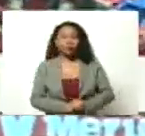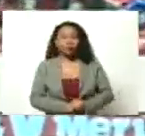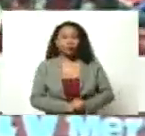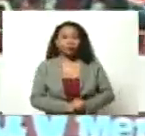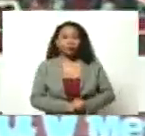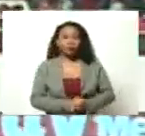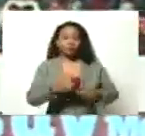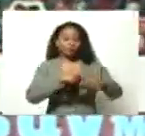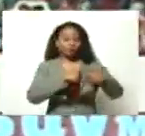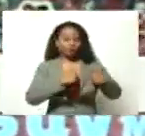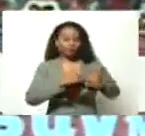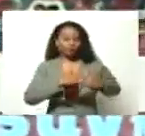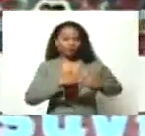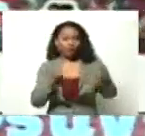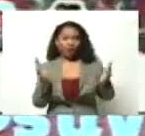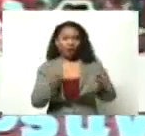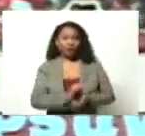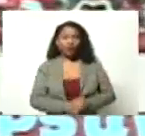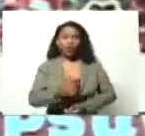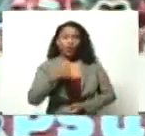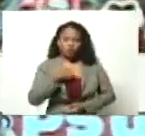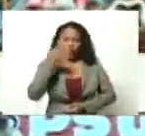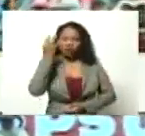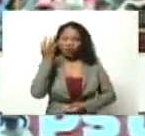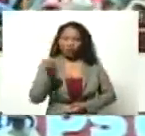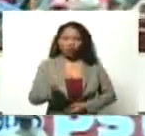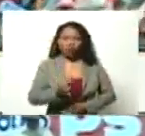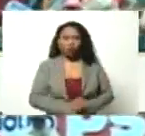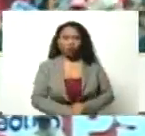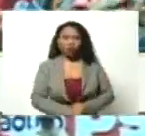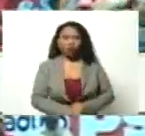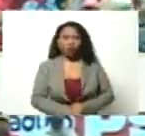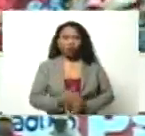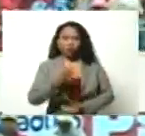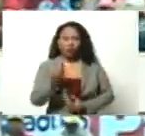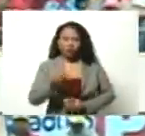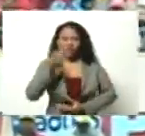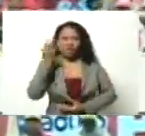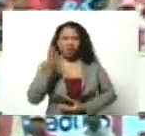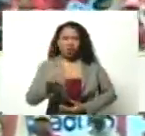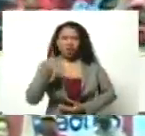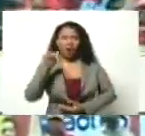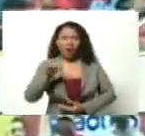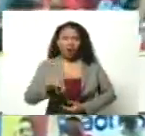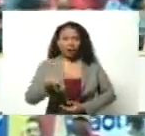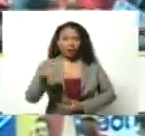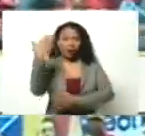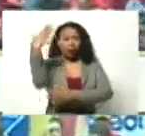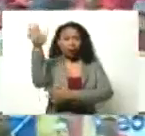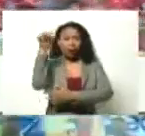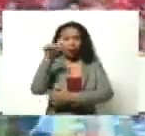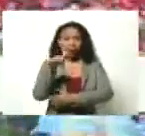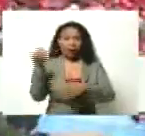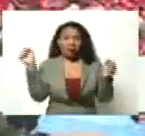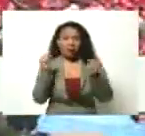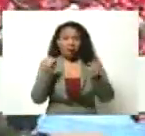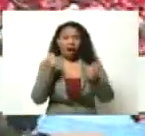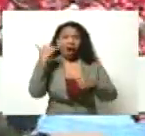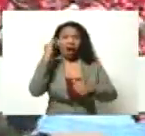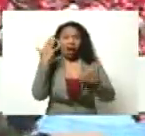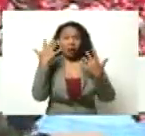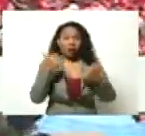con el corazón y estoy seguro más que seguro que este estandarte en Mérida estará en buenas